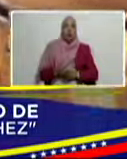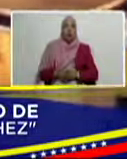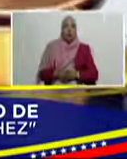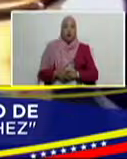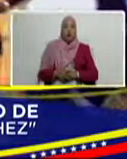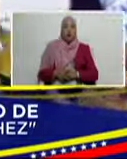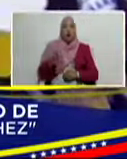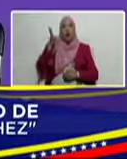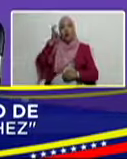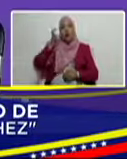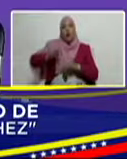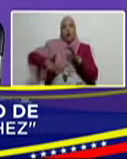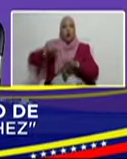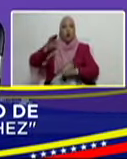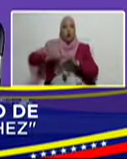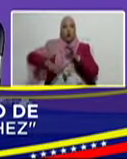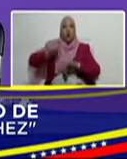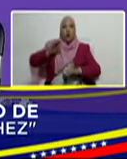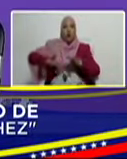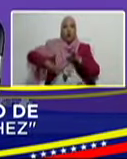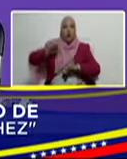¡Suena el